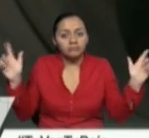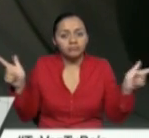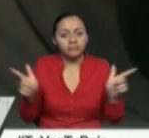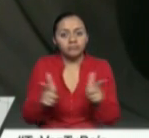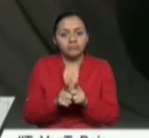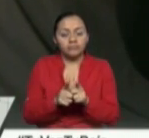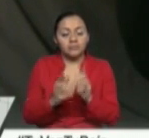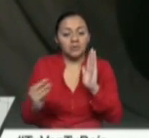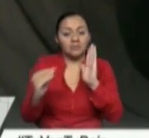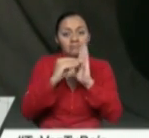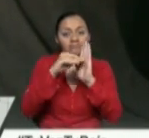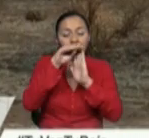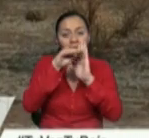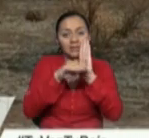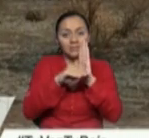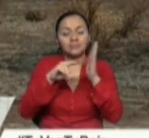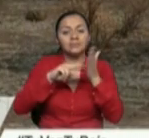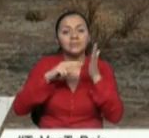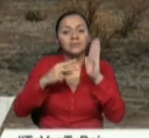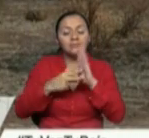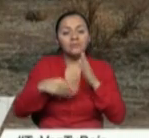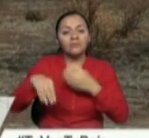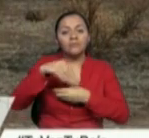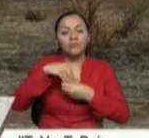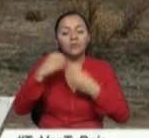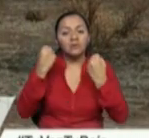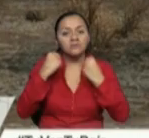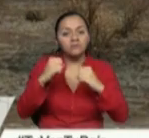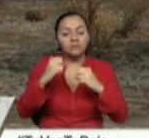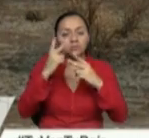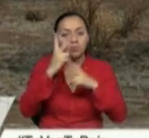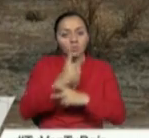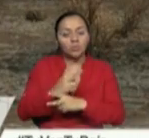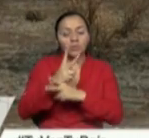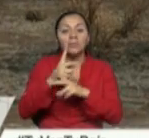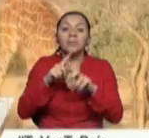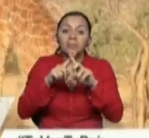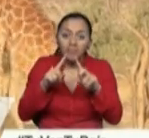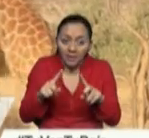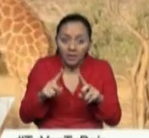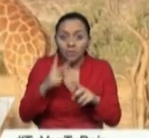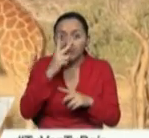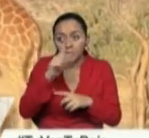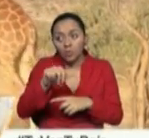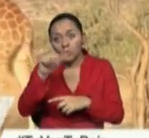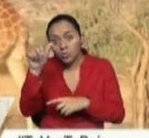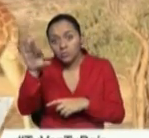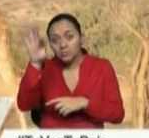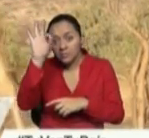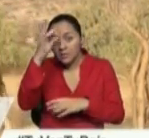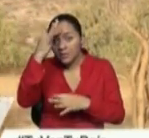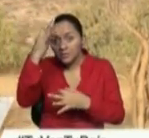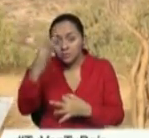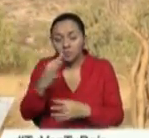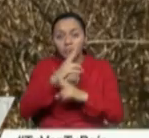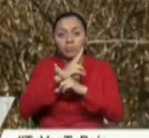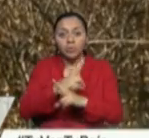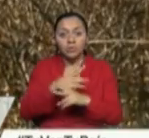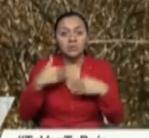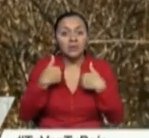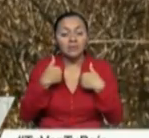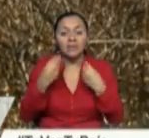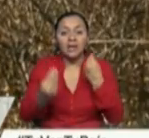año lo que significaría más fondos para esfuerzos de conservación pero si no se toman otras medidas prontas para proteger a estos animales